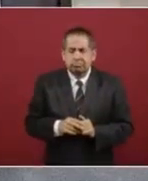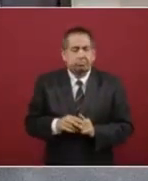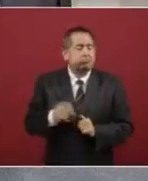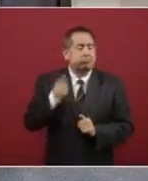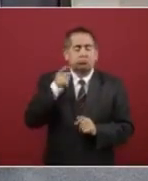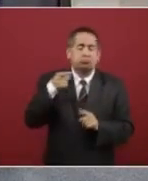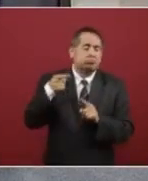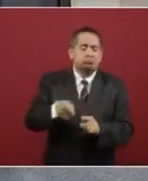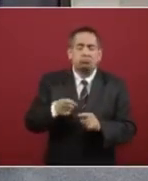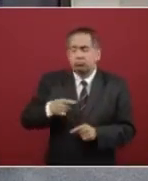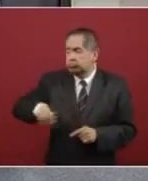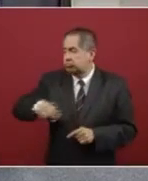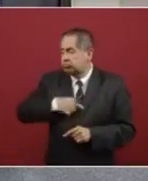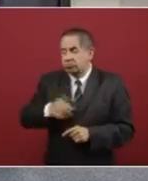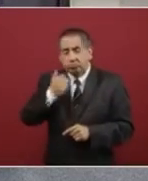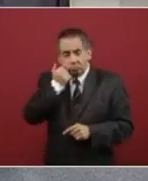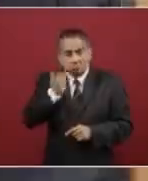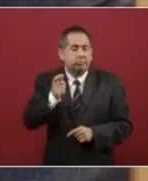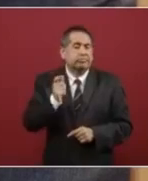interesa